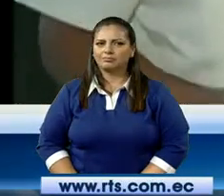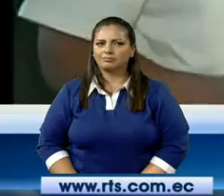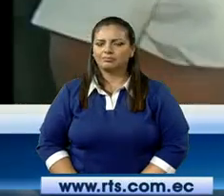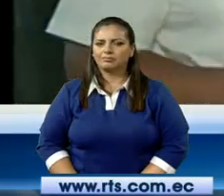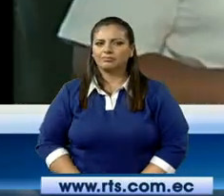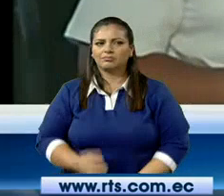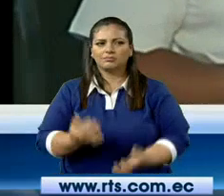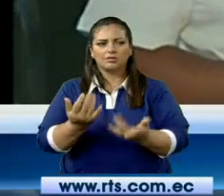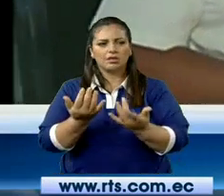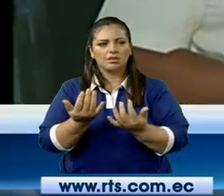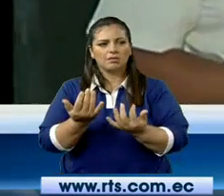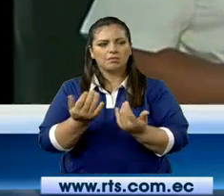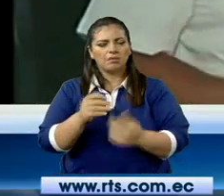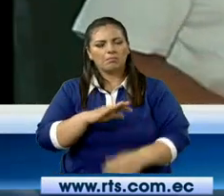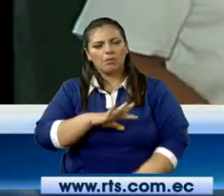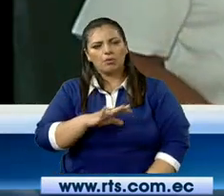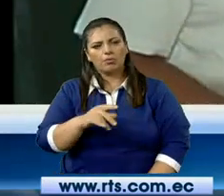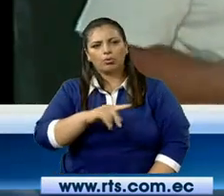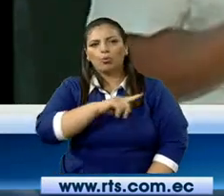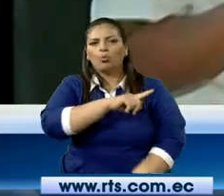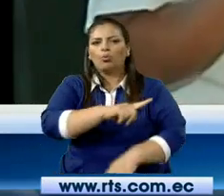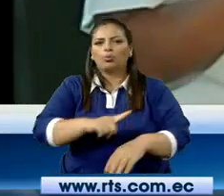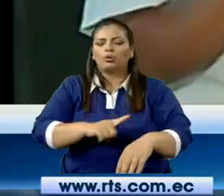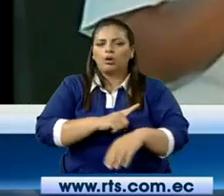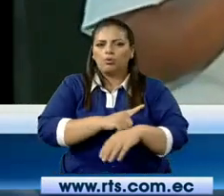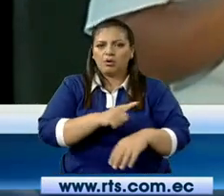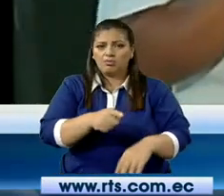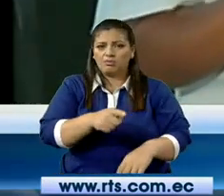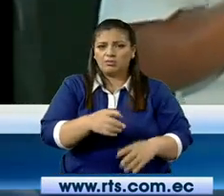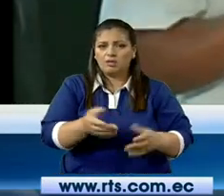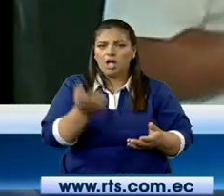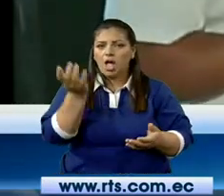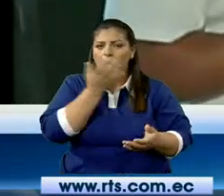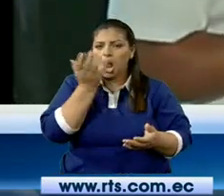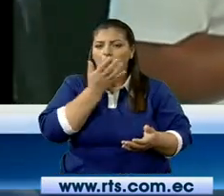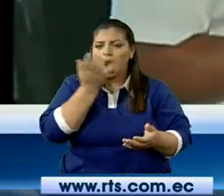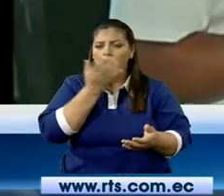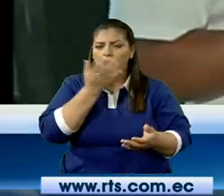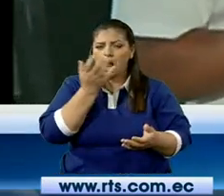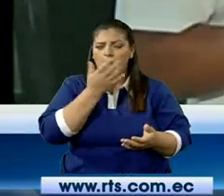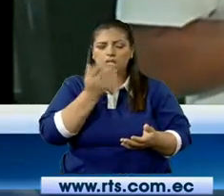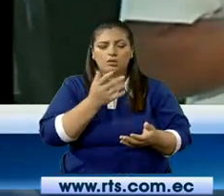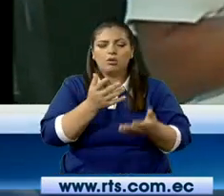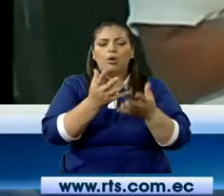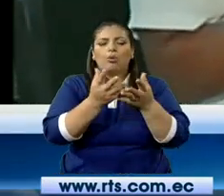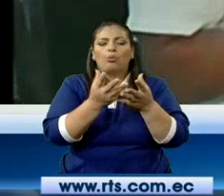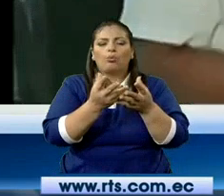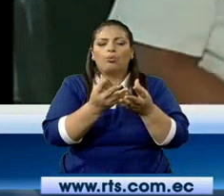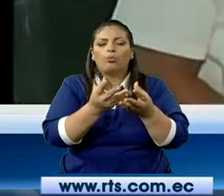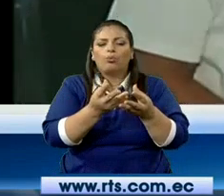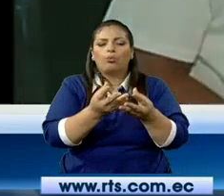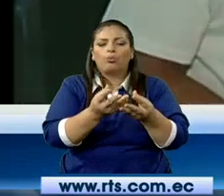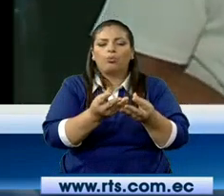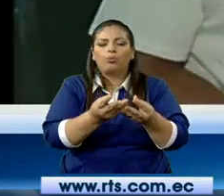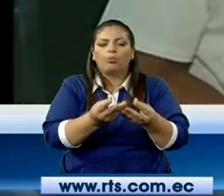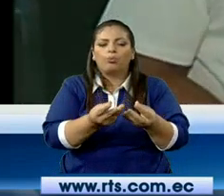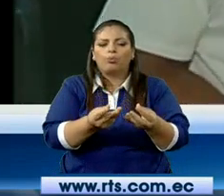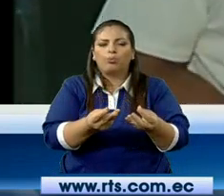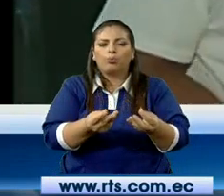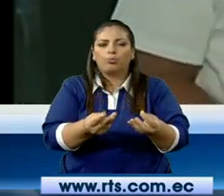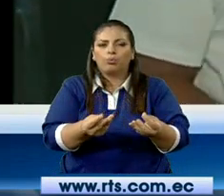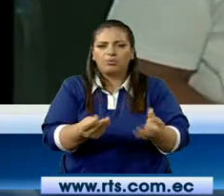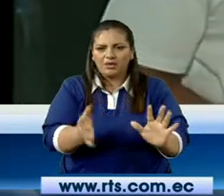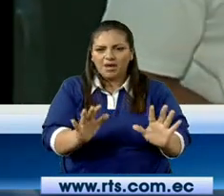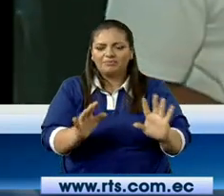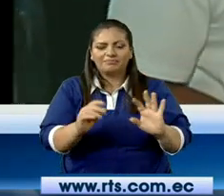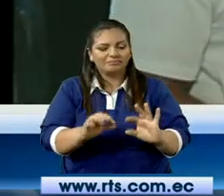sea, necesito que tenga una hora de enfriamiento para que no produzca gases en la funda. Y no se vaya a humedecer. Como que a chupar. Sí, no se